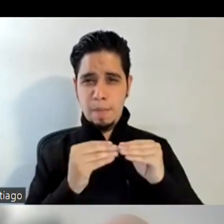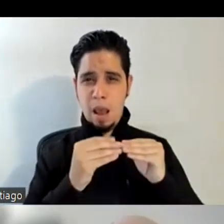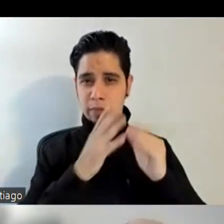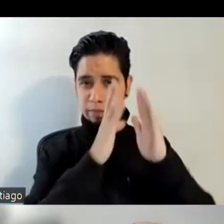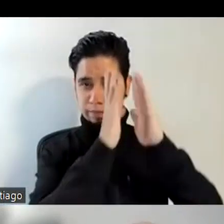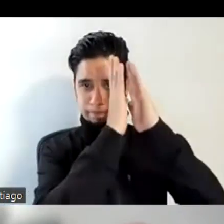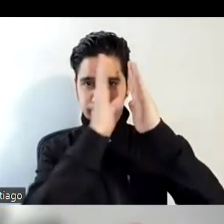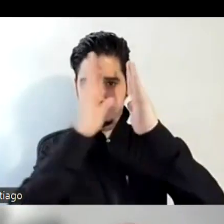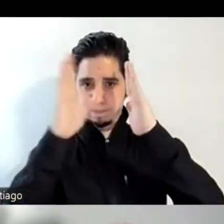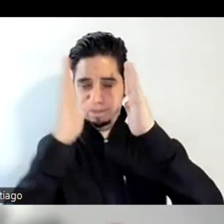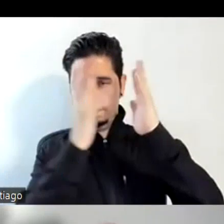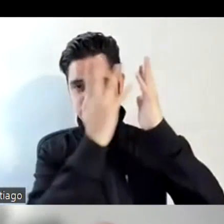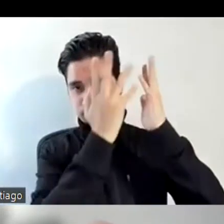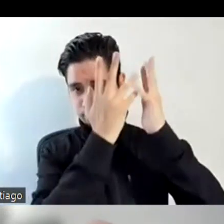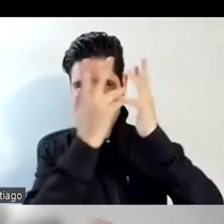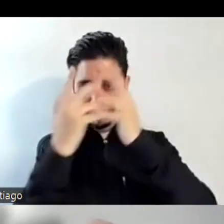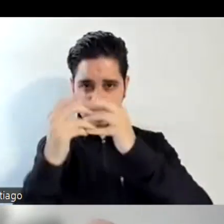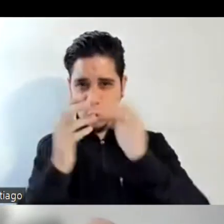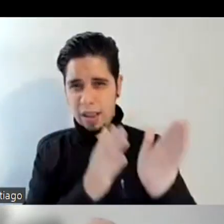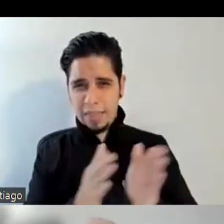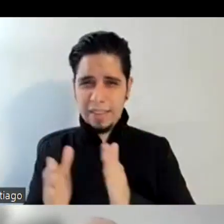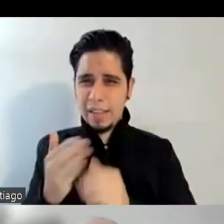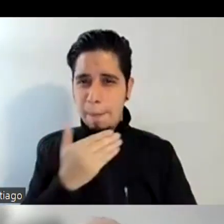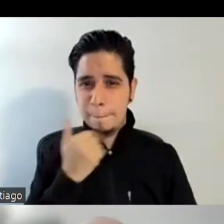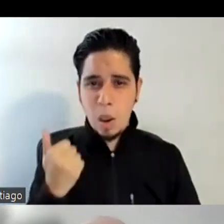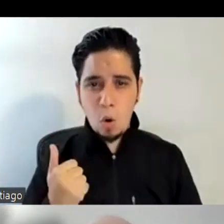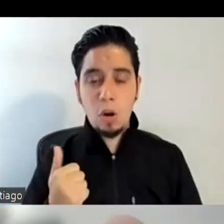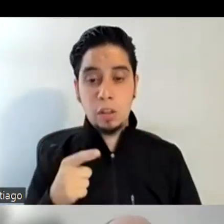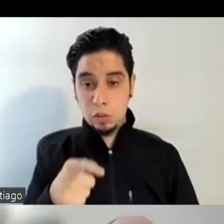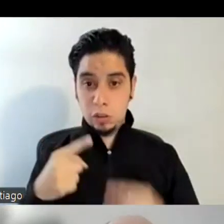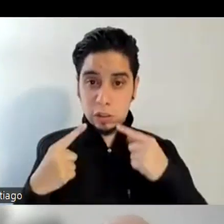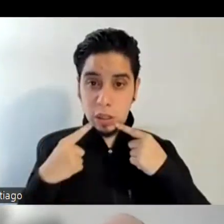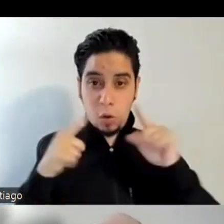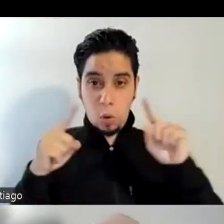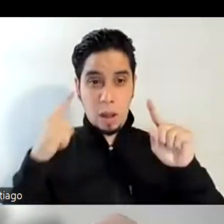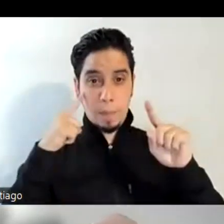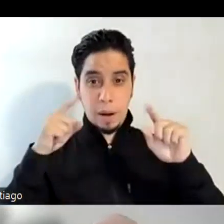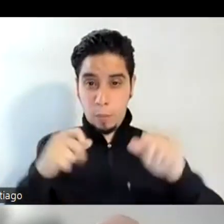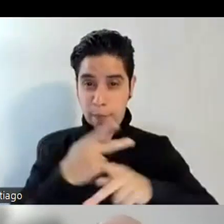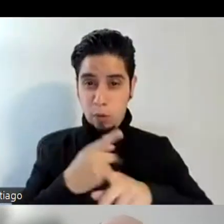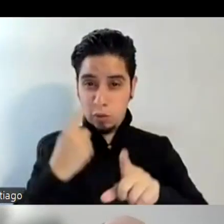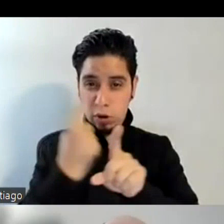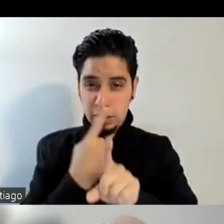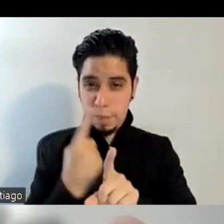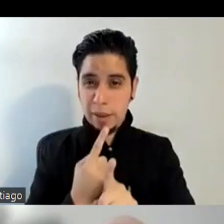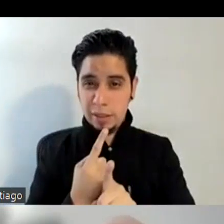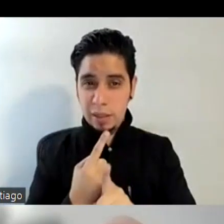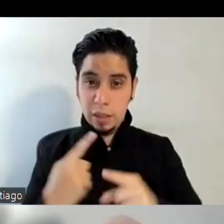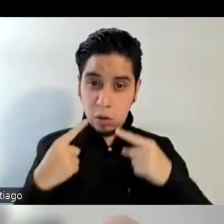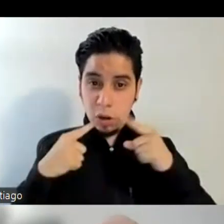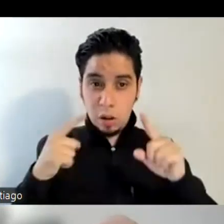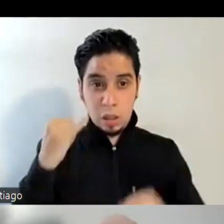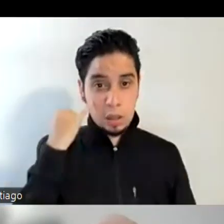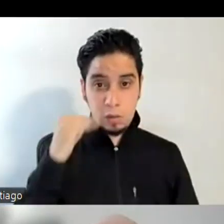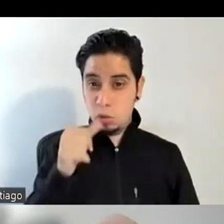veo yo, ¿no? Te hace como que organizarte mejor y eso es lo que se logra, ¿no? O sea, para poder producir. Y lograrlo. Si no